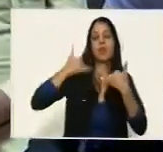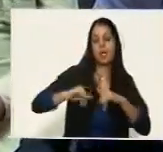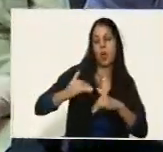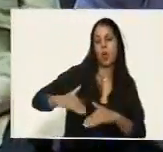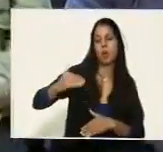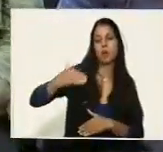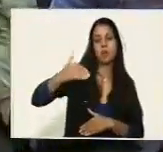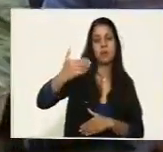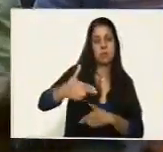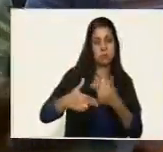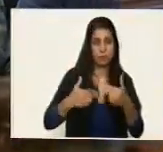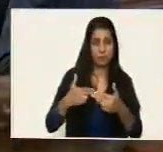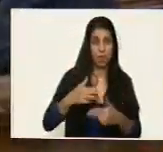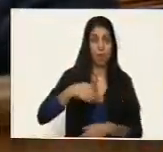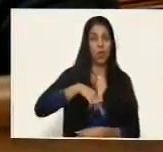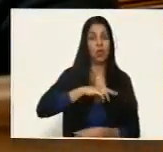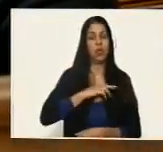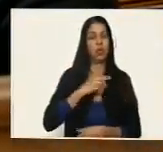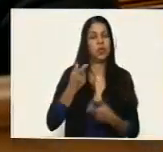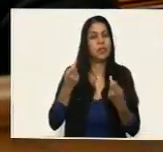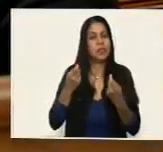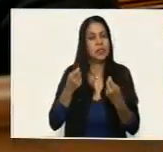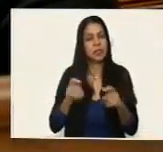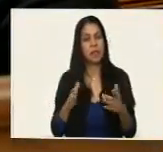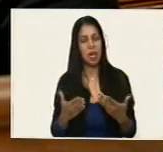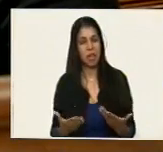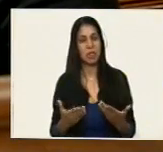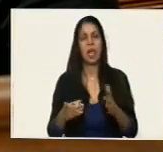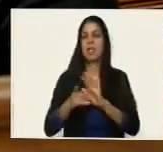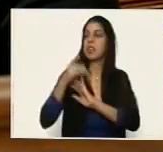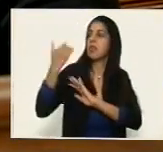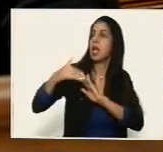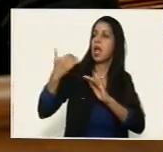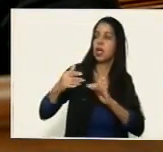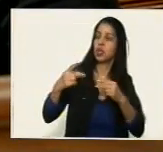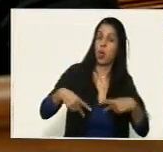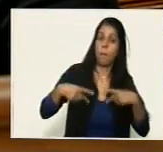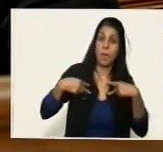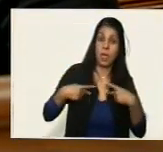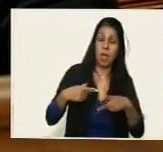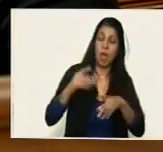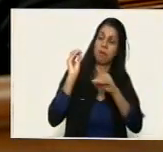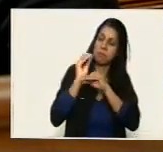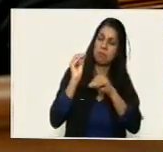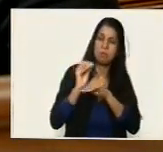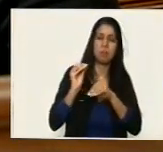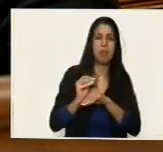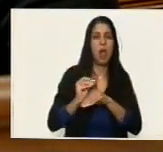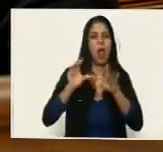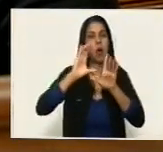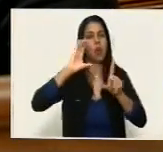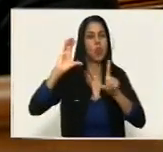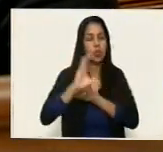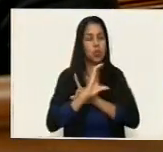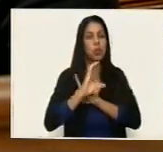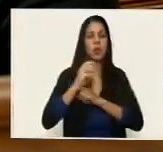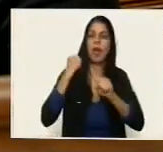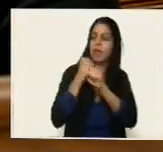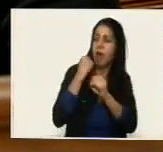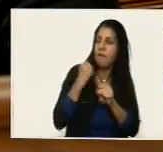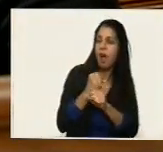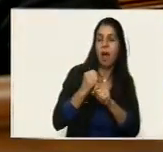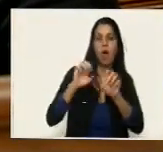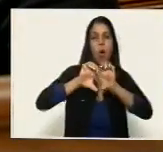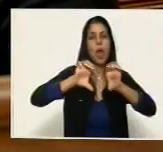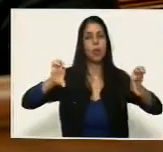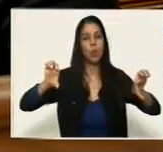generaciones, procurando asegurar el derecho a la vida, al trabajo, a la cultura, a la educación, a